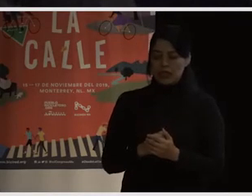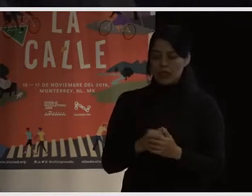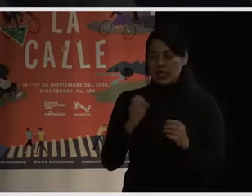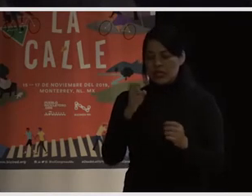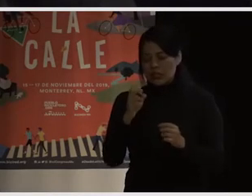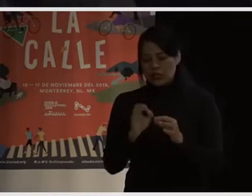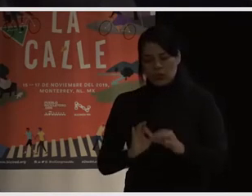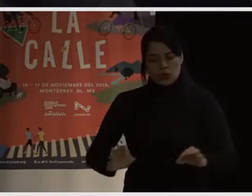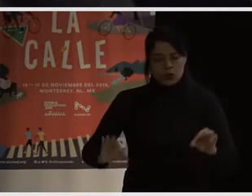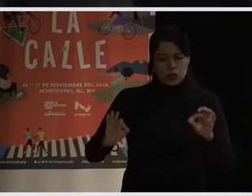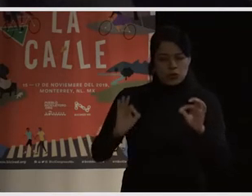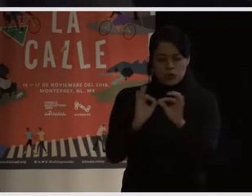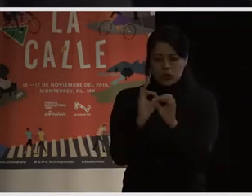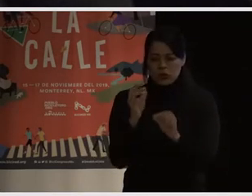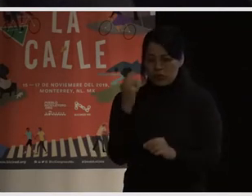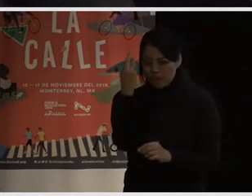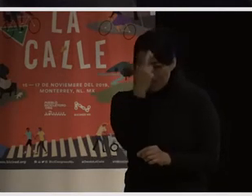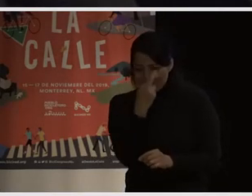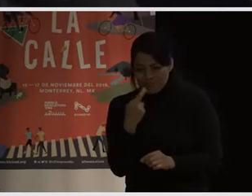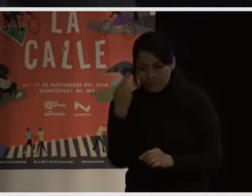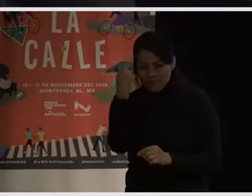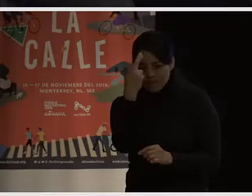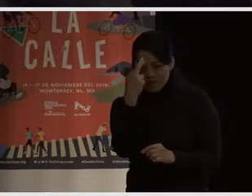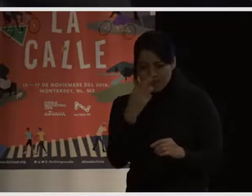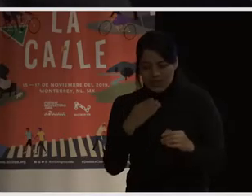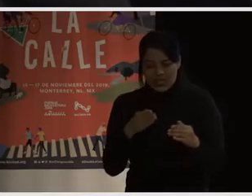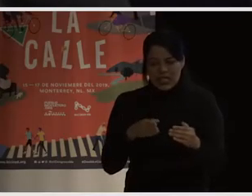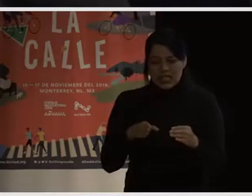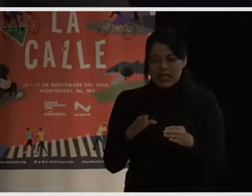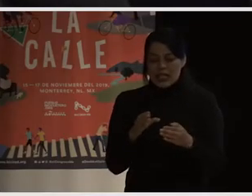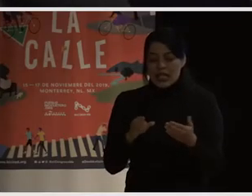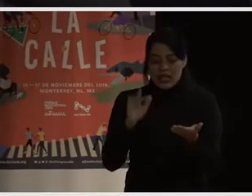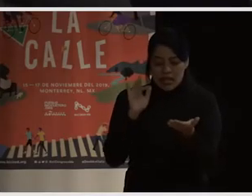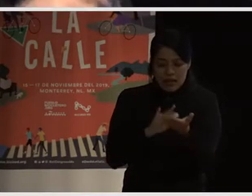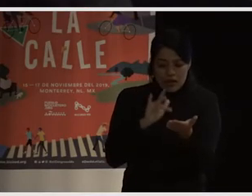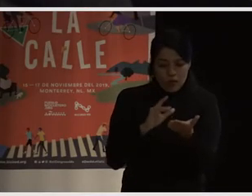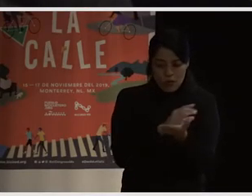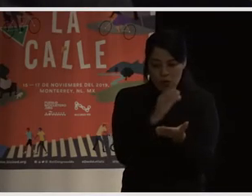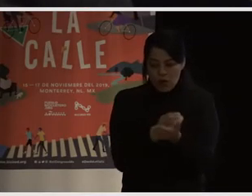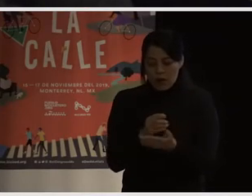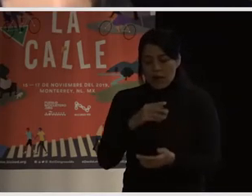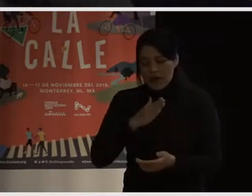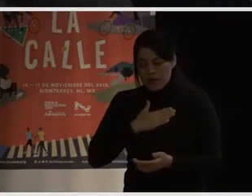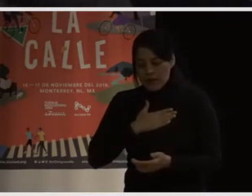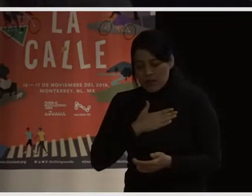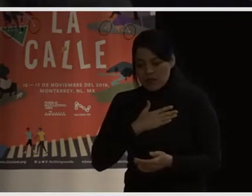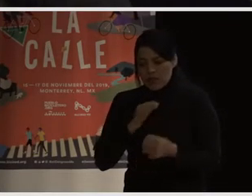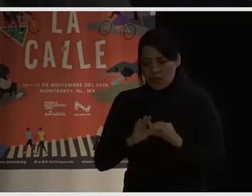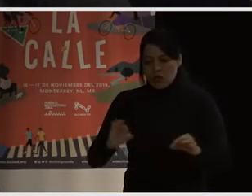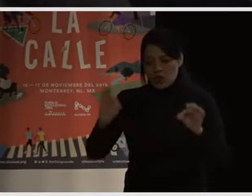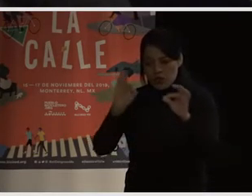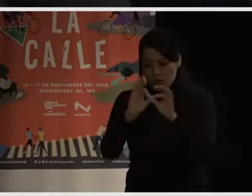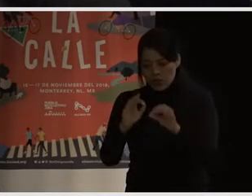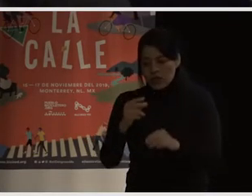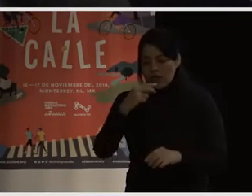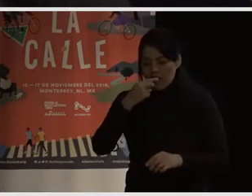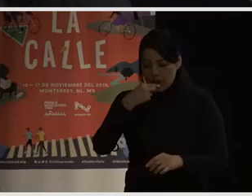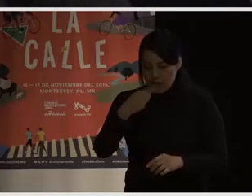importantísimo y seguramente el imeplan le tocará hablarlo pero me parece muy importante ahora mencionarlo porque el dictamen de impacto metropolitano